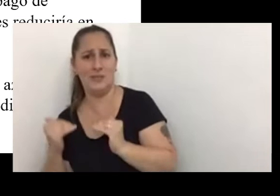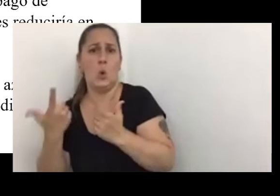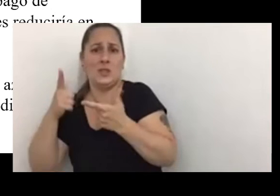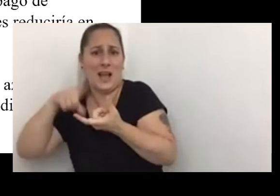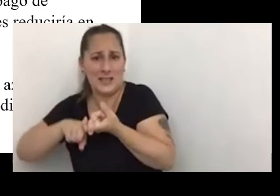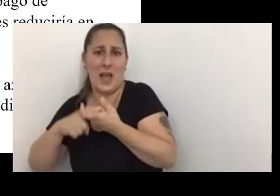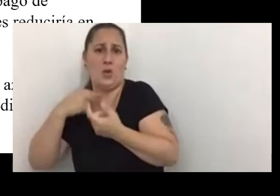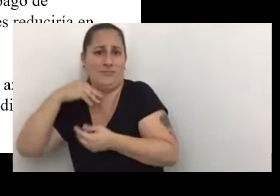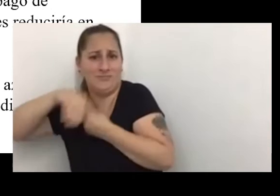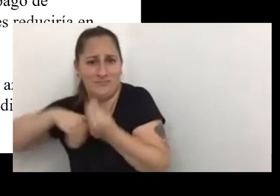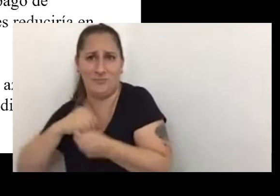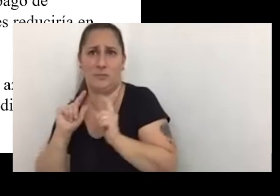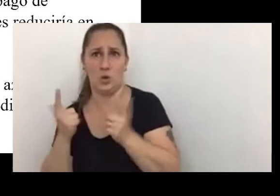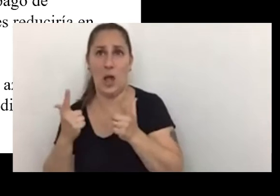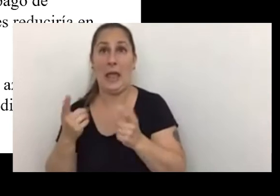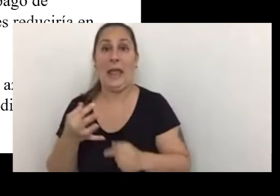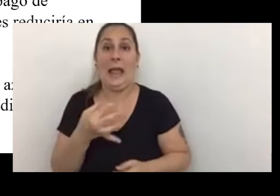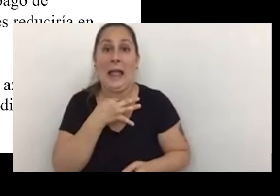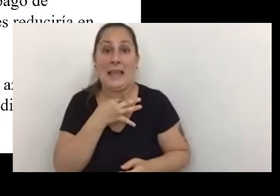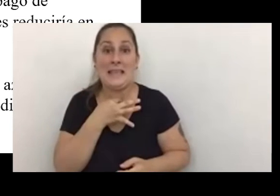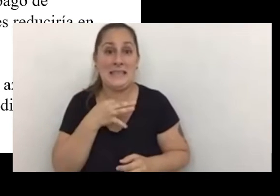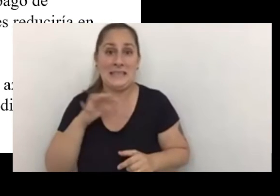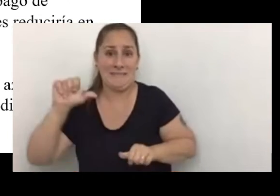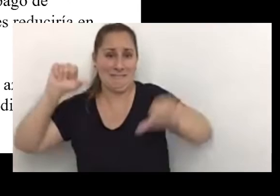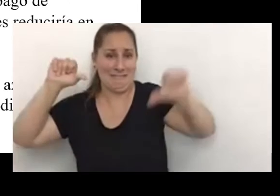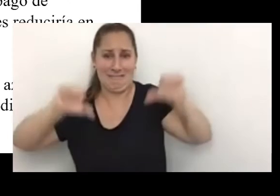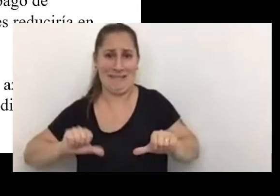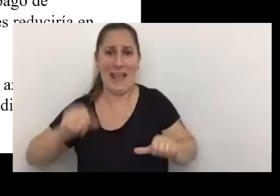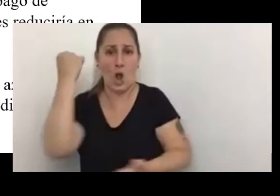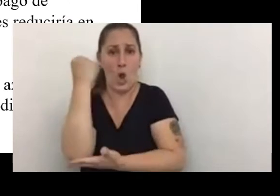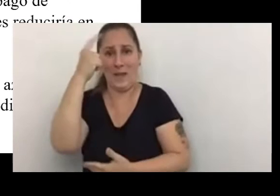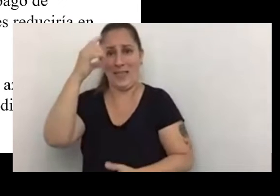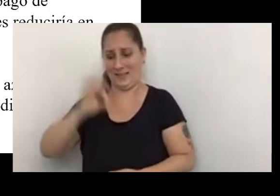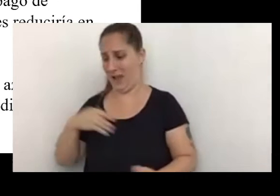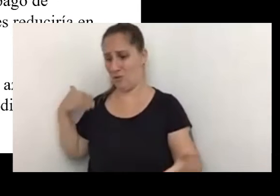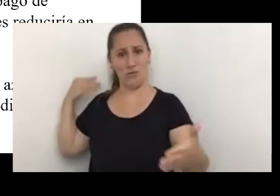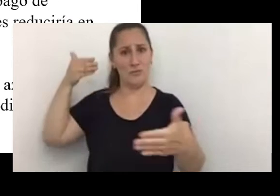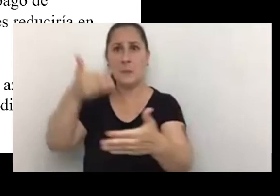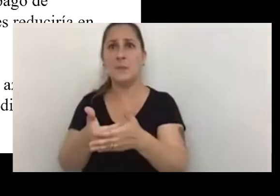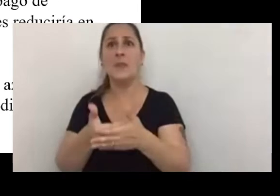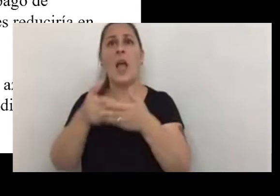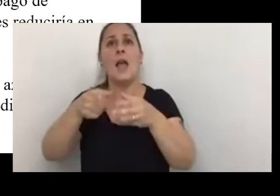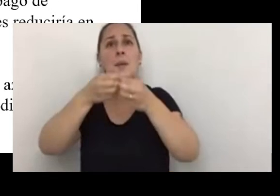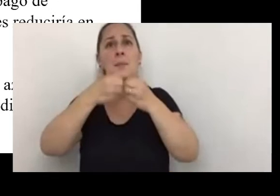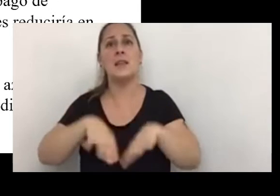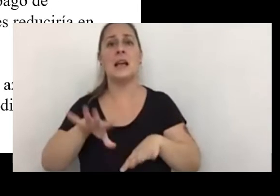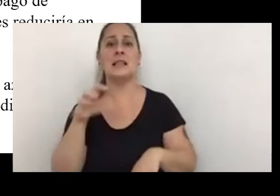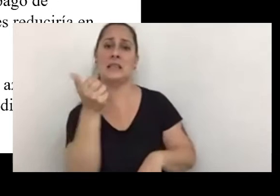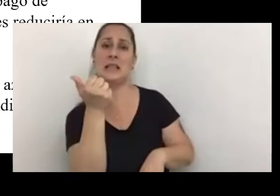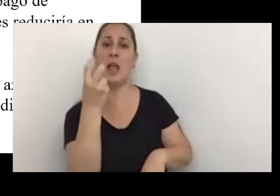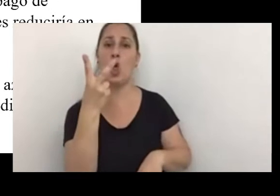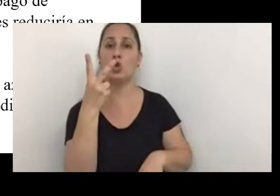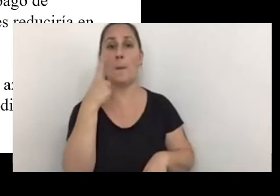una crisis económica en los últimos 10 años, y donde pasaron de $62.000